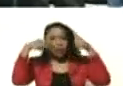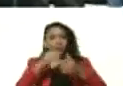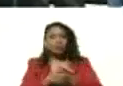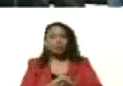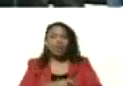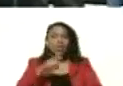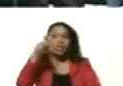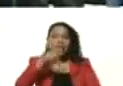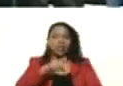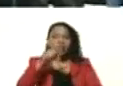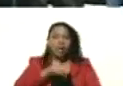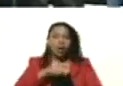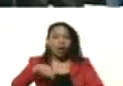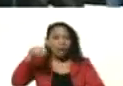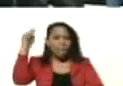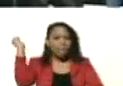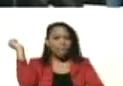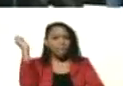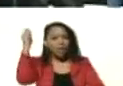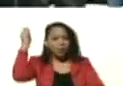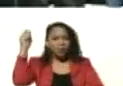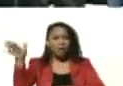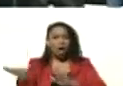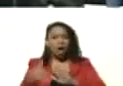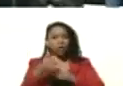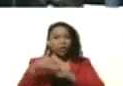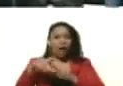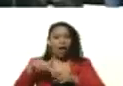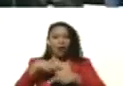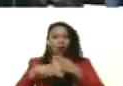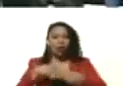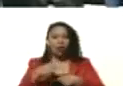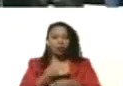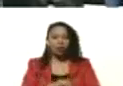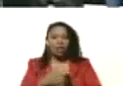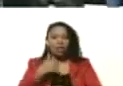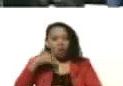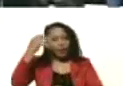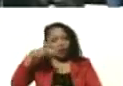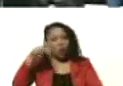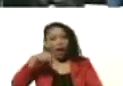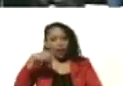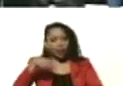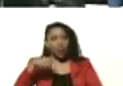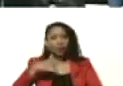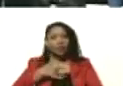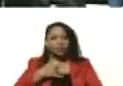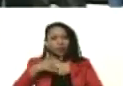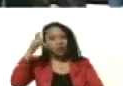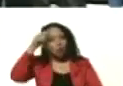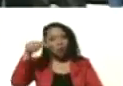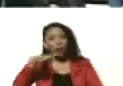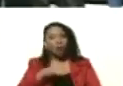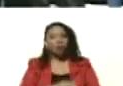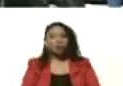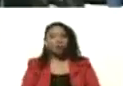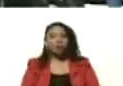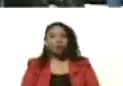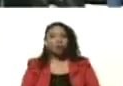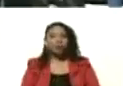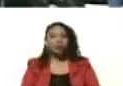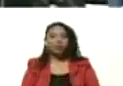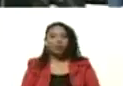es necesario el látigo de la contrarrevolución. Y creo que aquí lo está sintiendo el pueblo